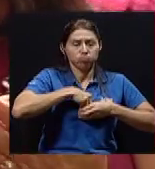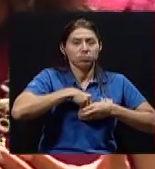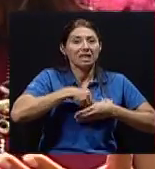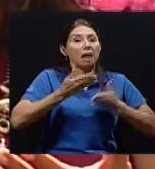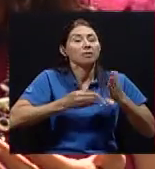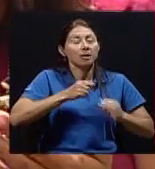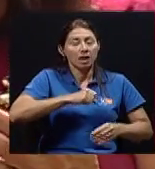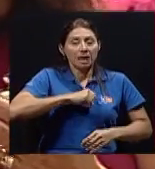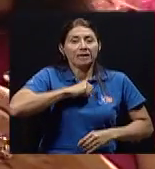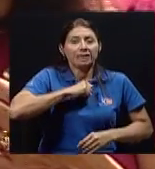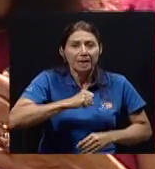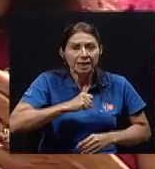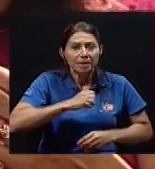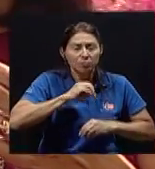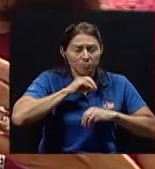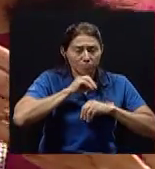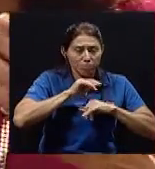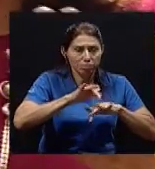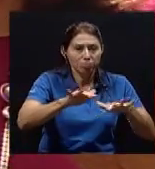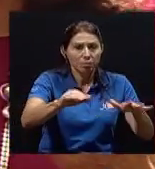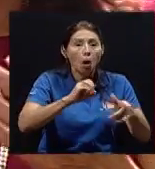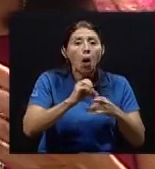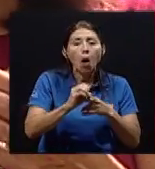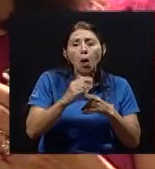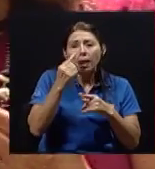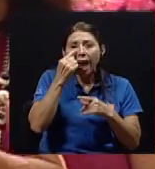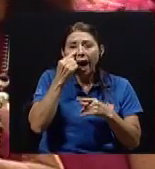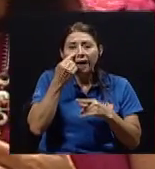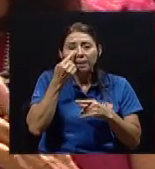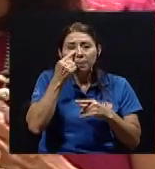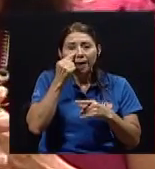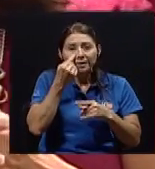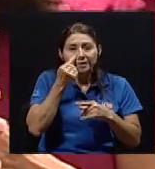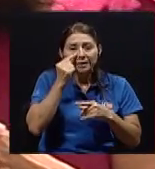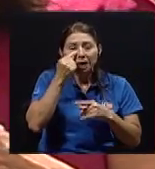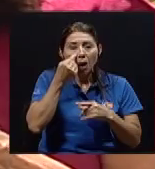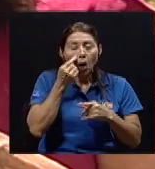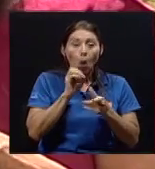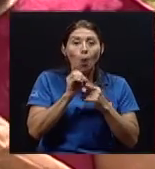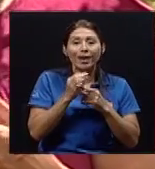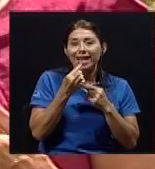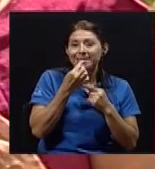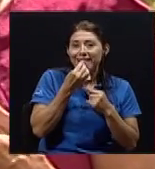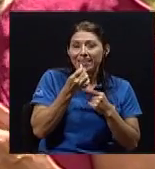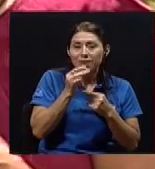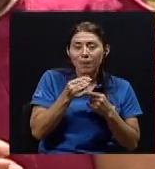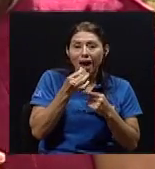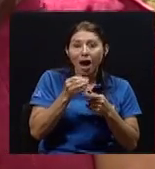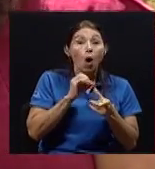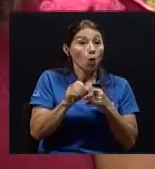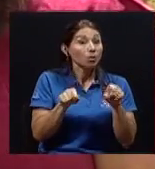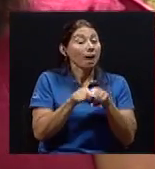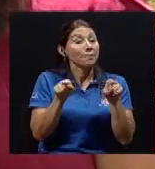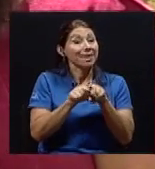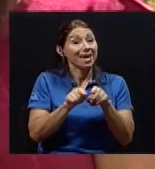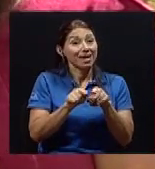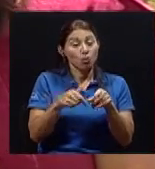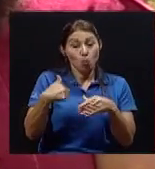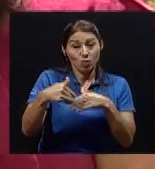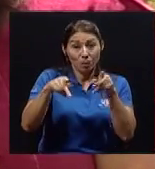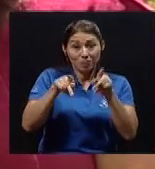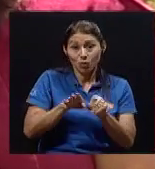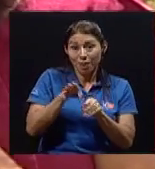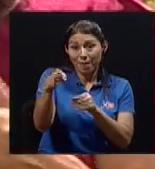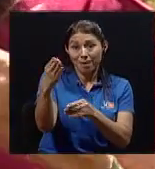en un estornudo, en las lágrimas, en saliva, en las heces, ¿verdad? También se van a